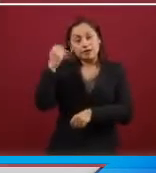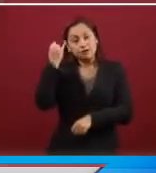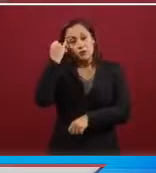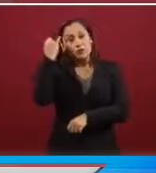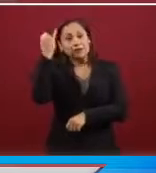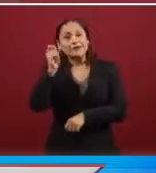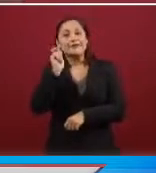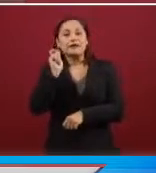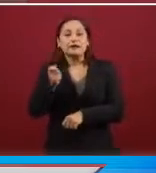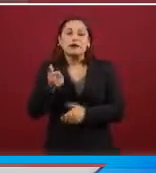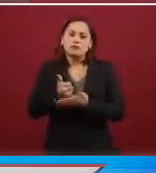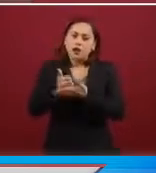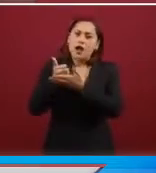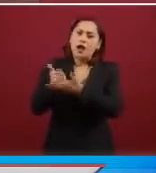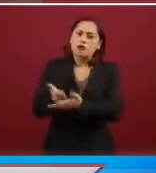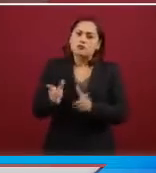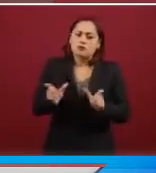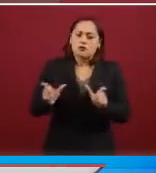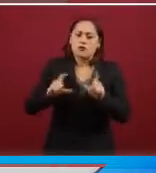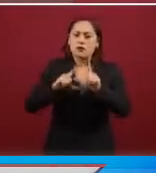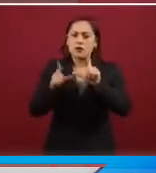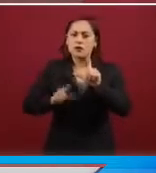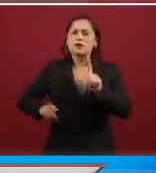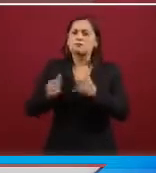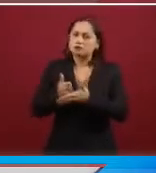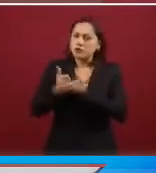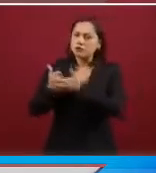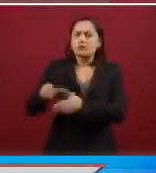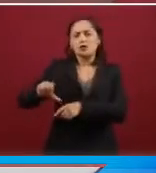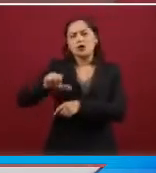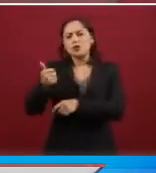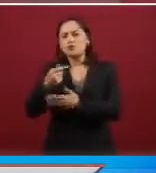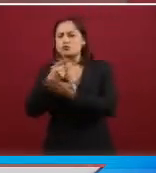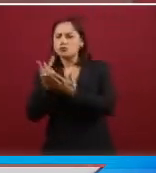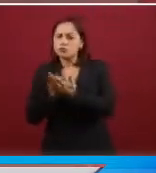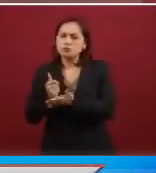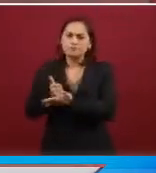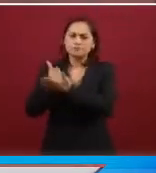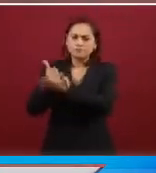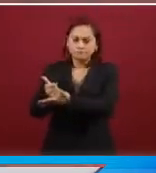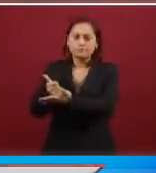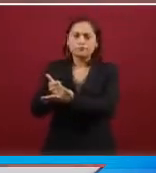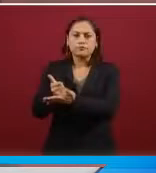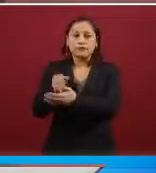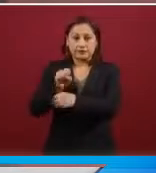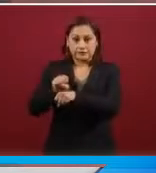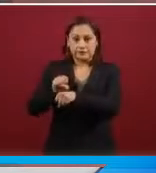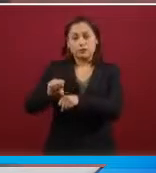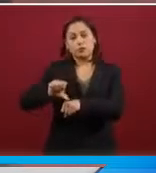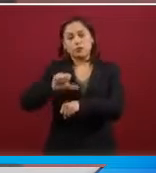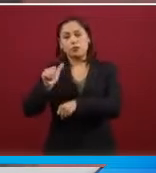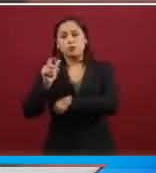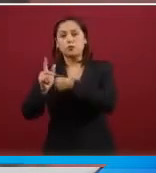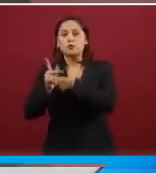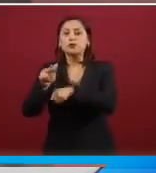Los migrantes que están esperando su solicitud de asilo se esperarán en los albergues habilitados en la frontera norte del país. México es el único país